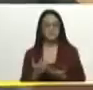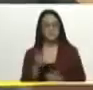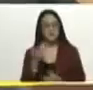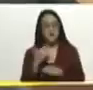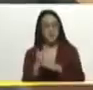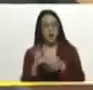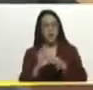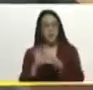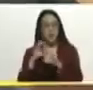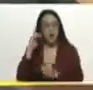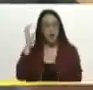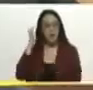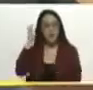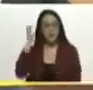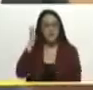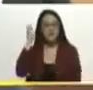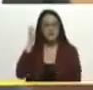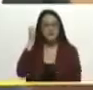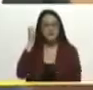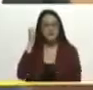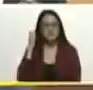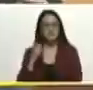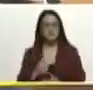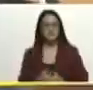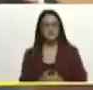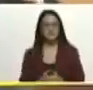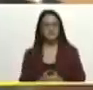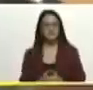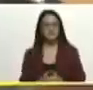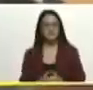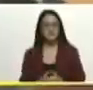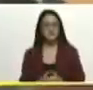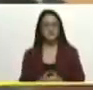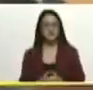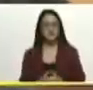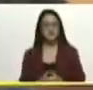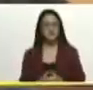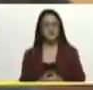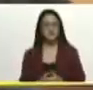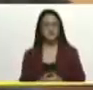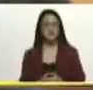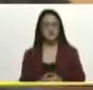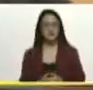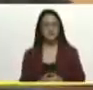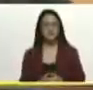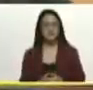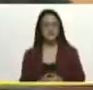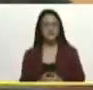que la Unión Europea con el euro. Sin embargo, hay que avanzar.